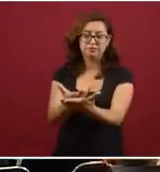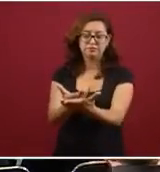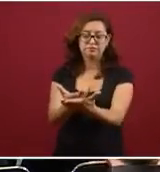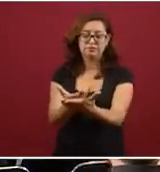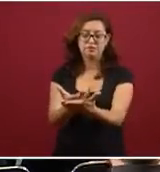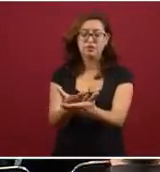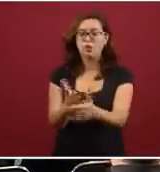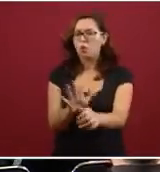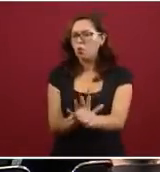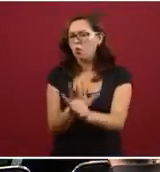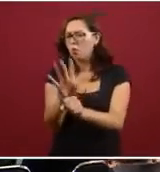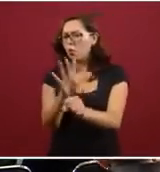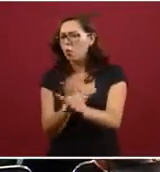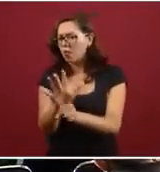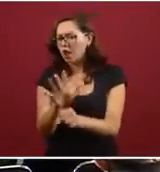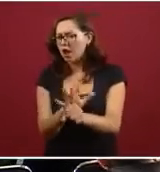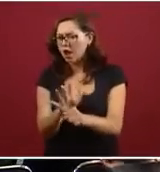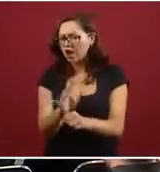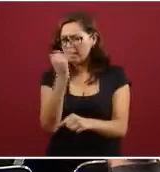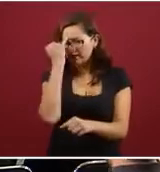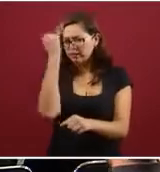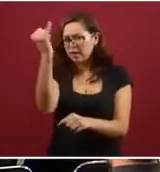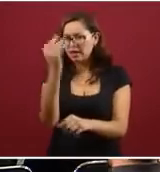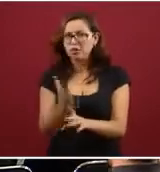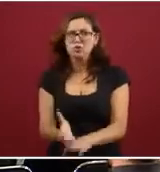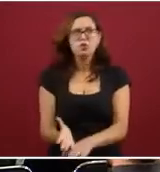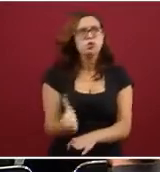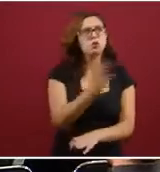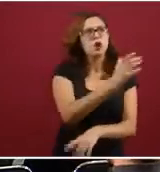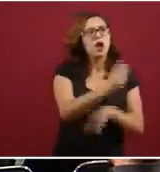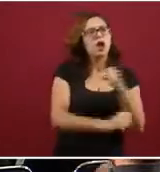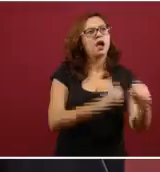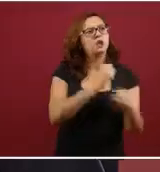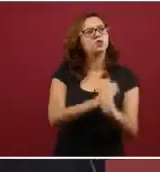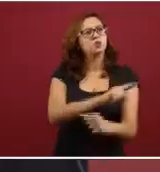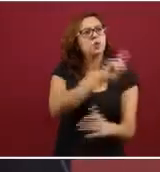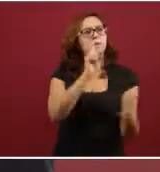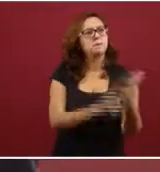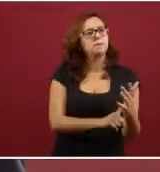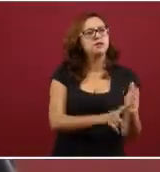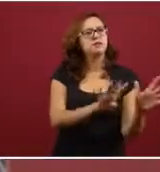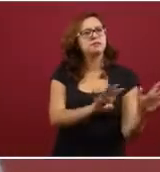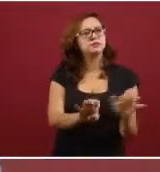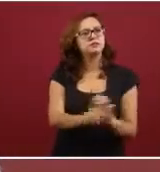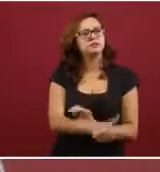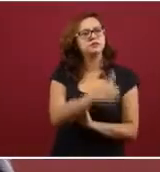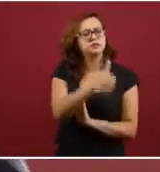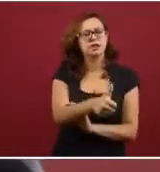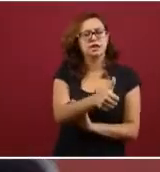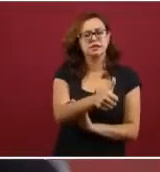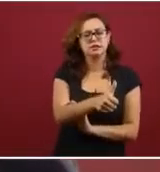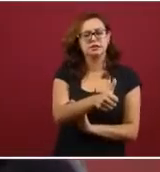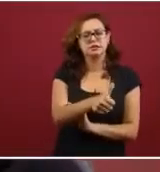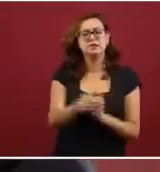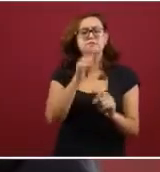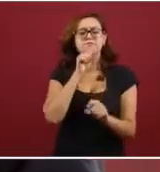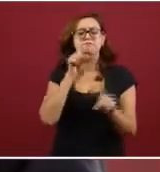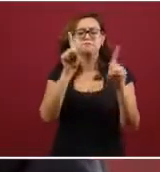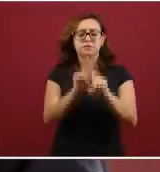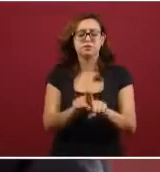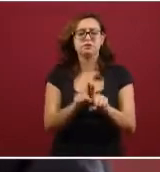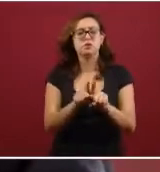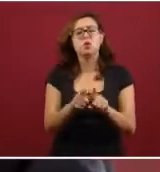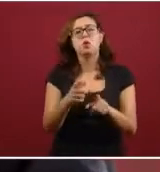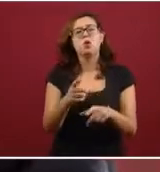liberal de 1906 y el plan sexenal del general